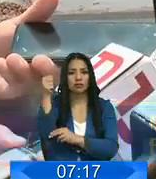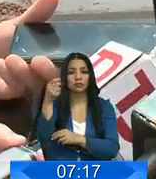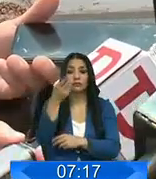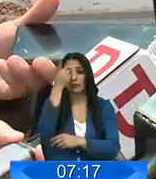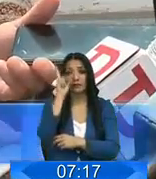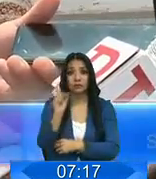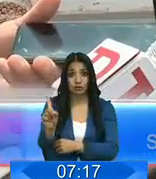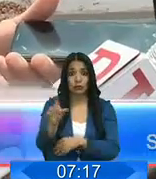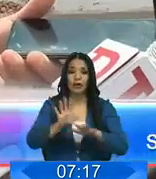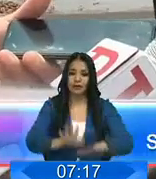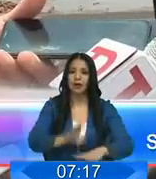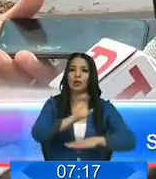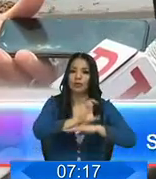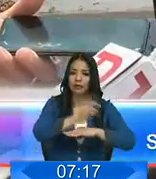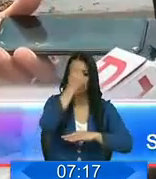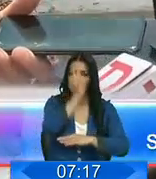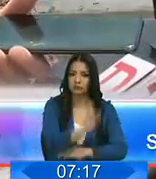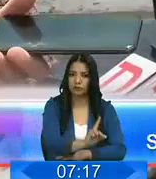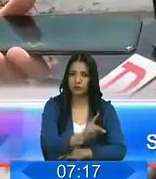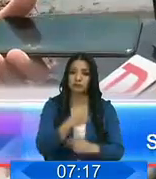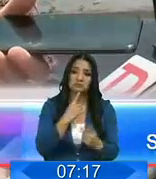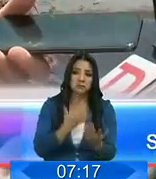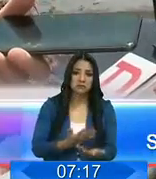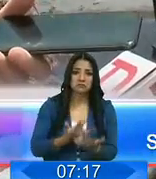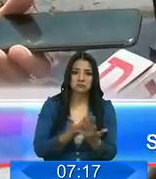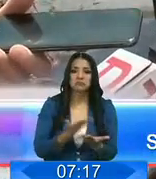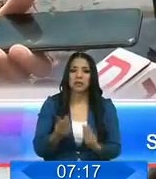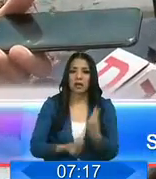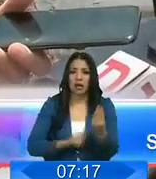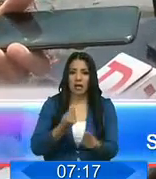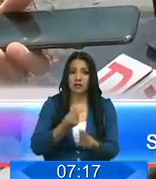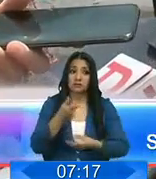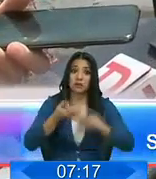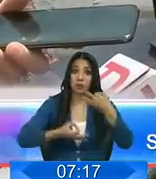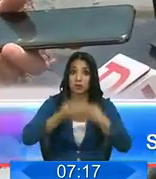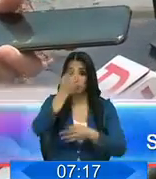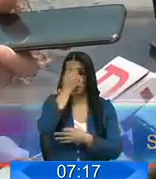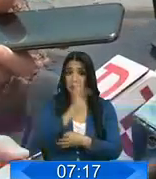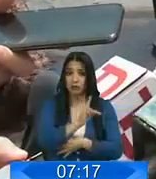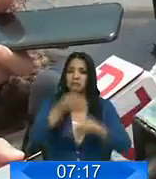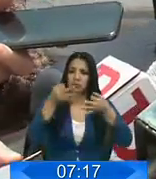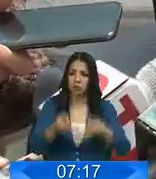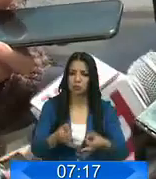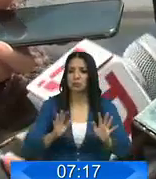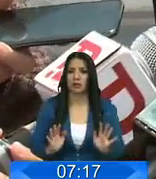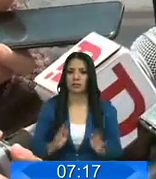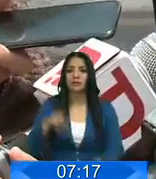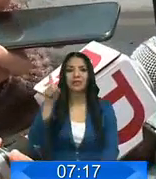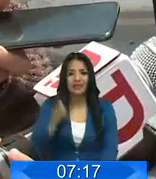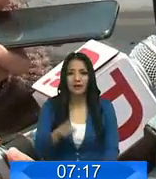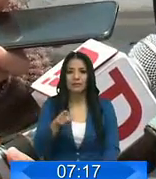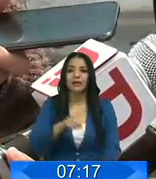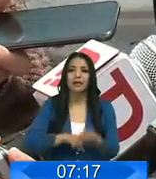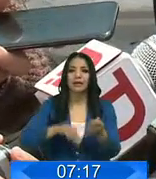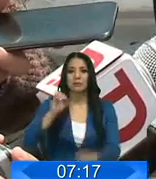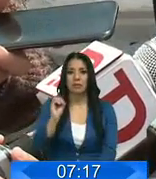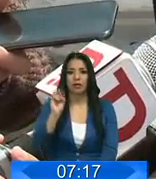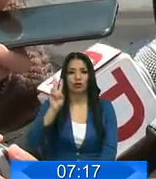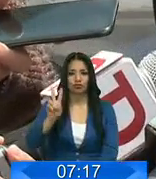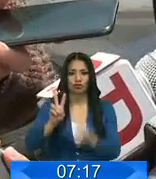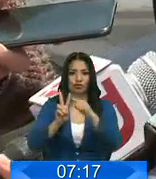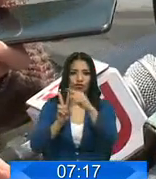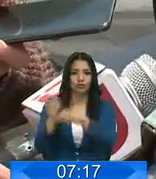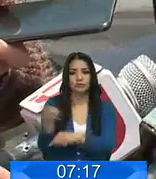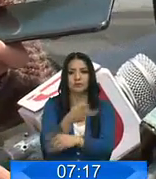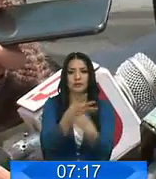persona en el Ecuador. Por tal razón, a nosotros nos corresponde ejecutar la sentencia que marcaba la necesidad de que los hermanos Isaías vayan a prisión,